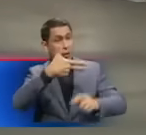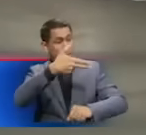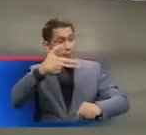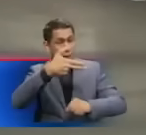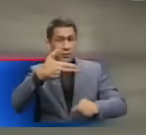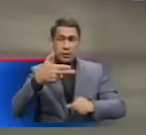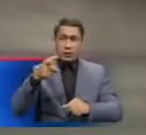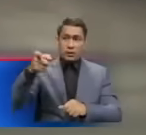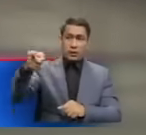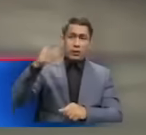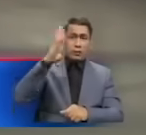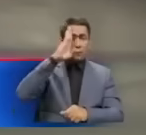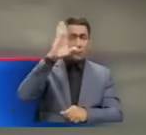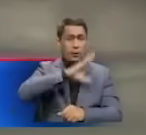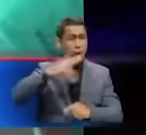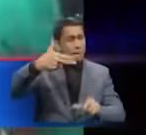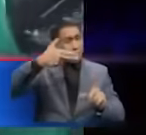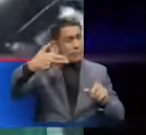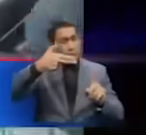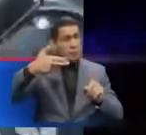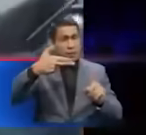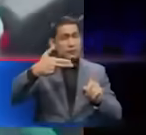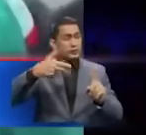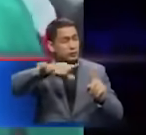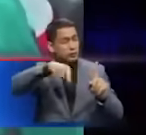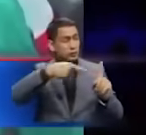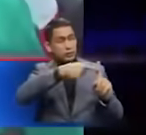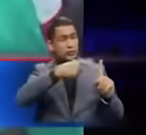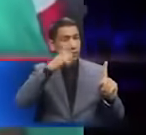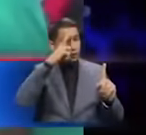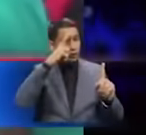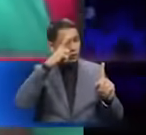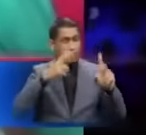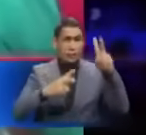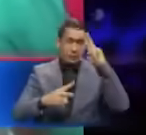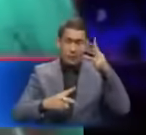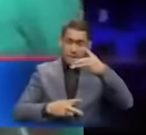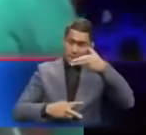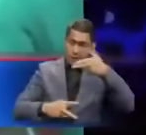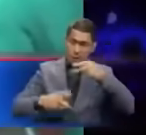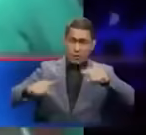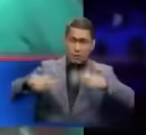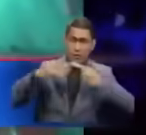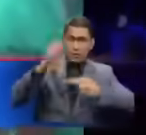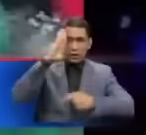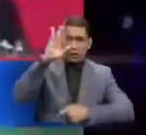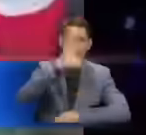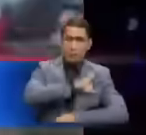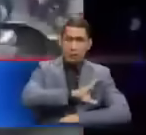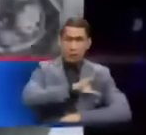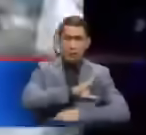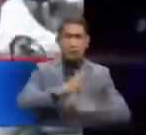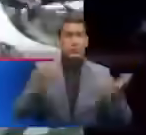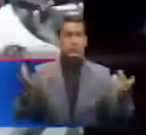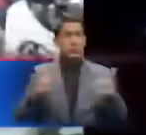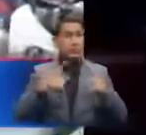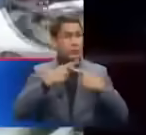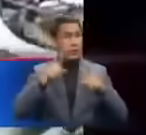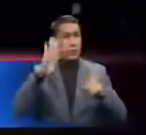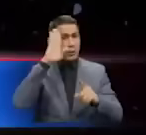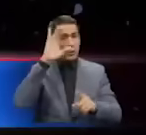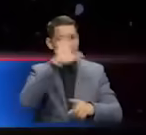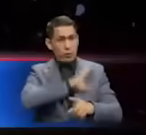pero y le dispara al policía. Y le pega, sí, y le pega el tiro, dice aquí en el pecho. Pero como tenía el